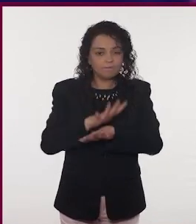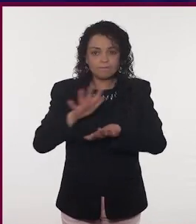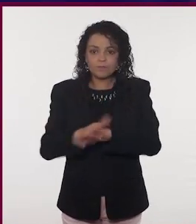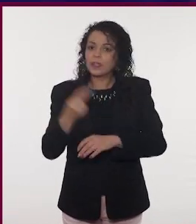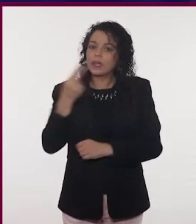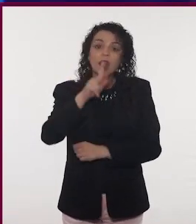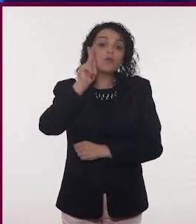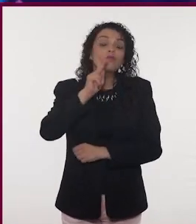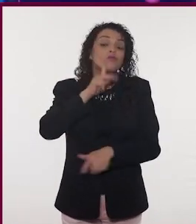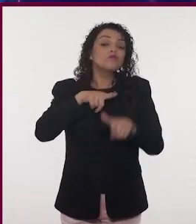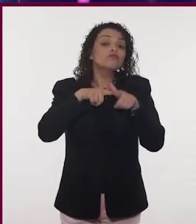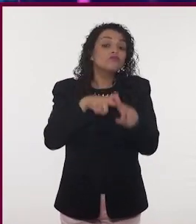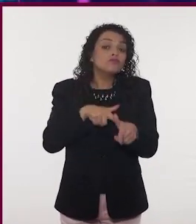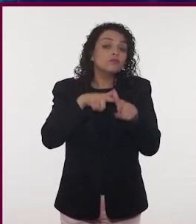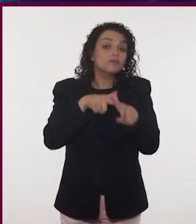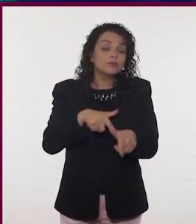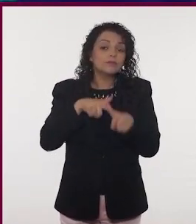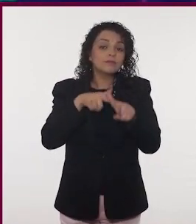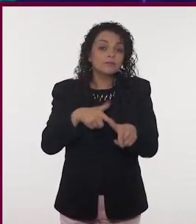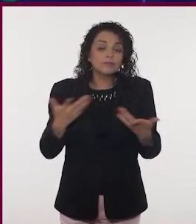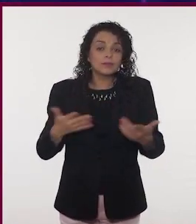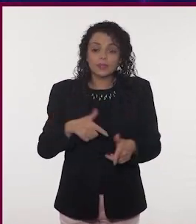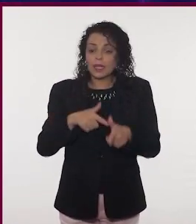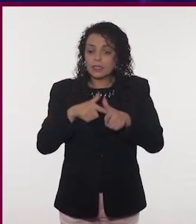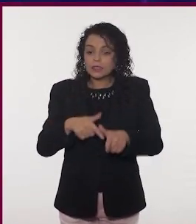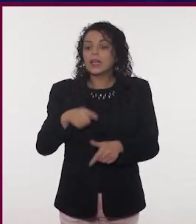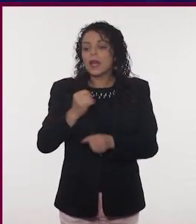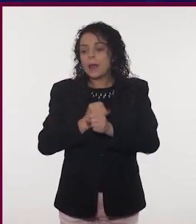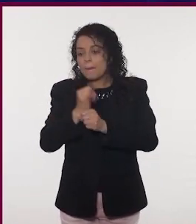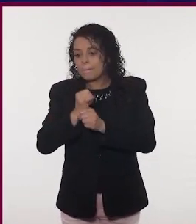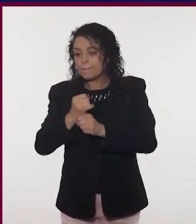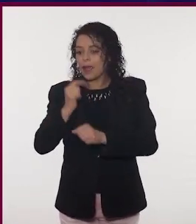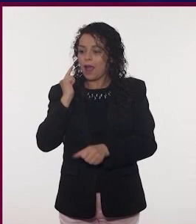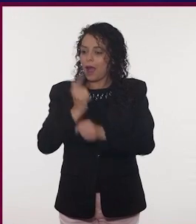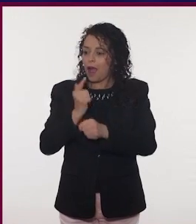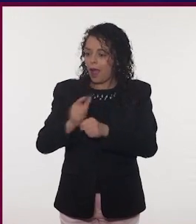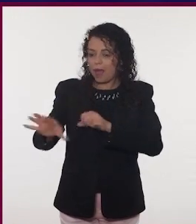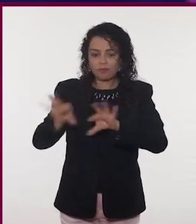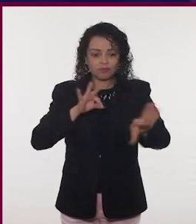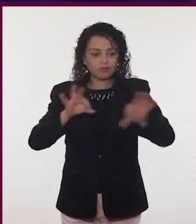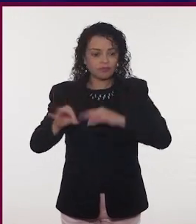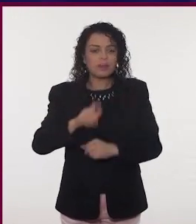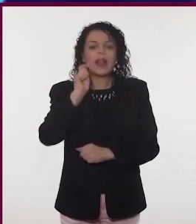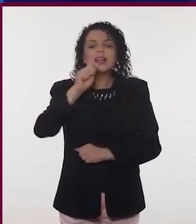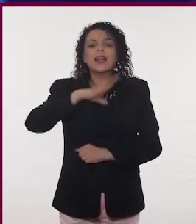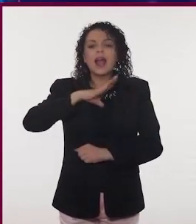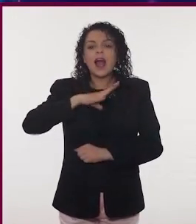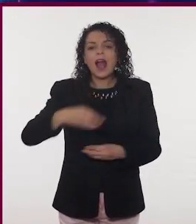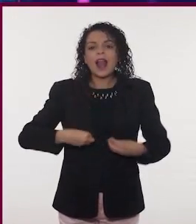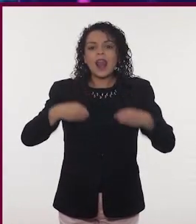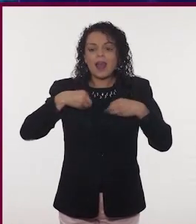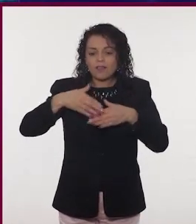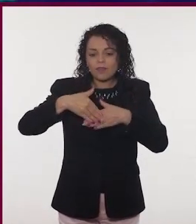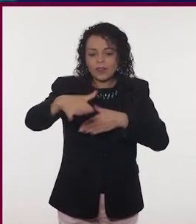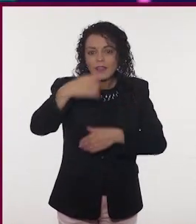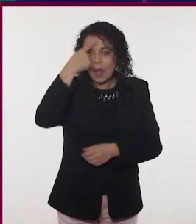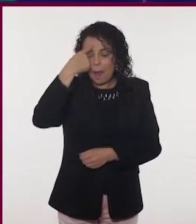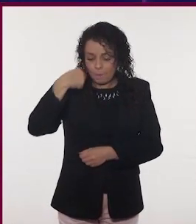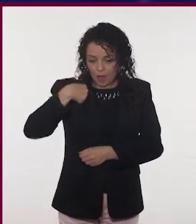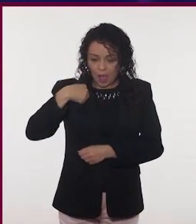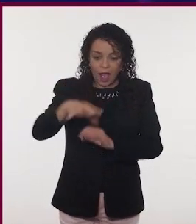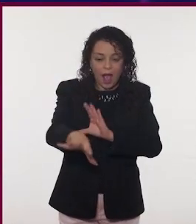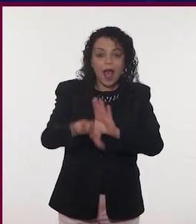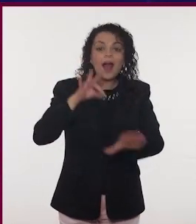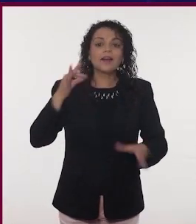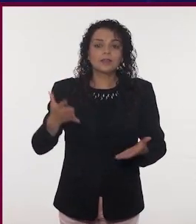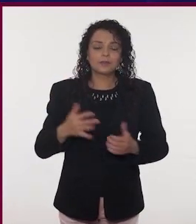probar, seguimos en lo mismo, seguimos averiguando qué tiene la vida para nosotros. Hablando de los métodos para